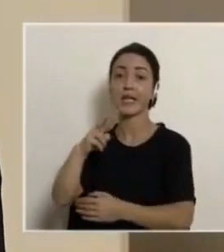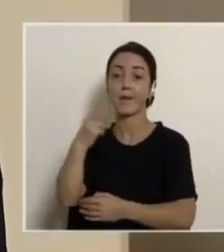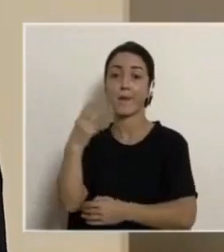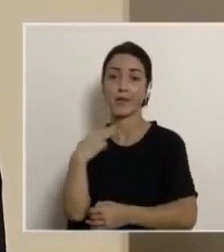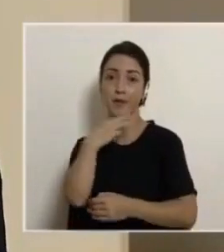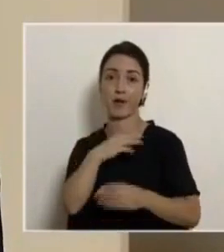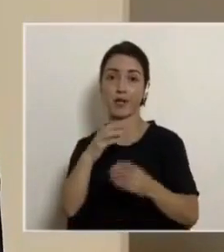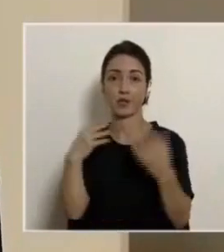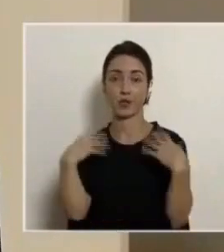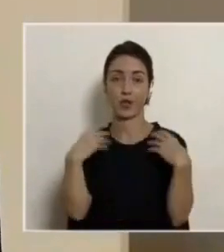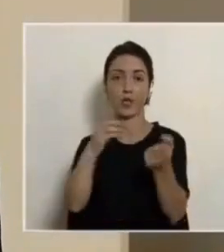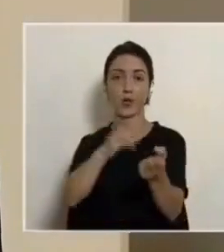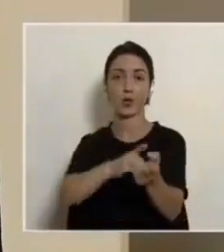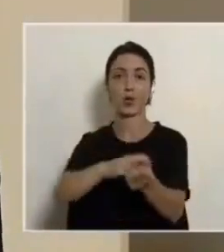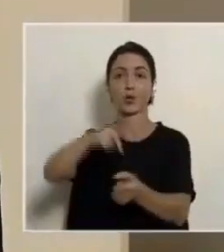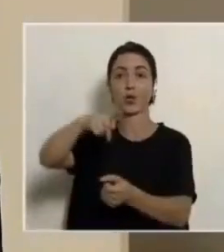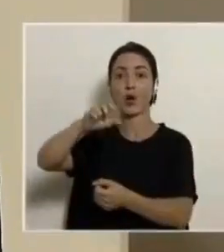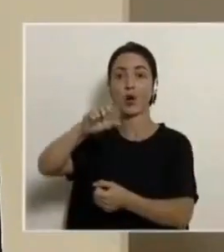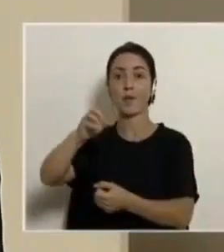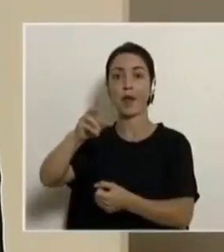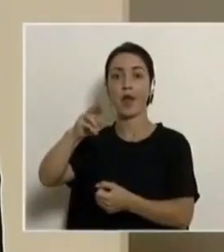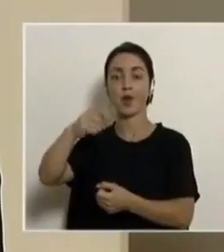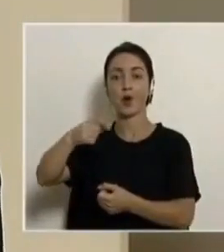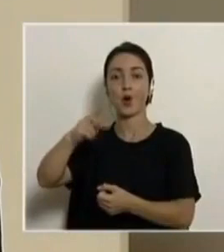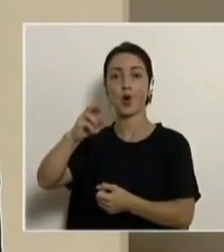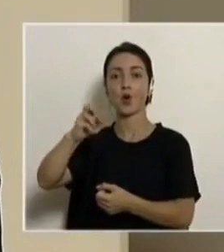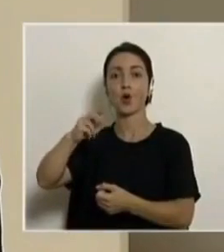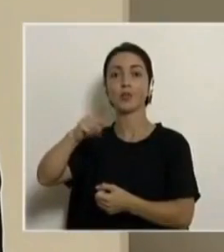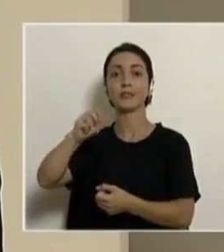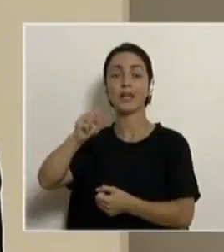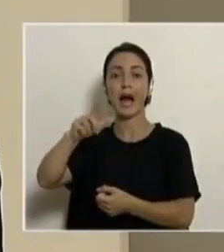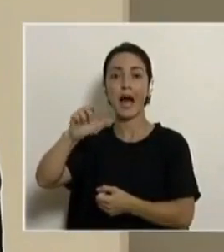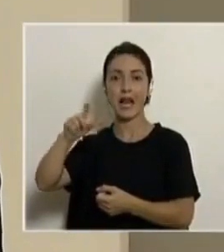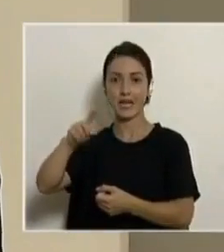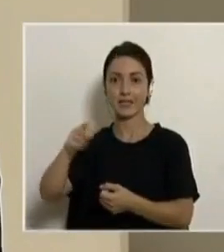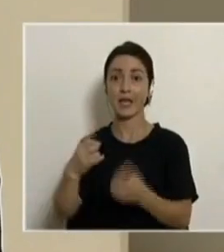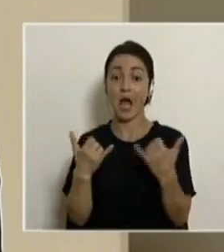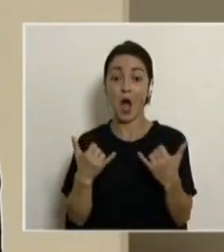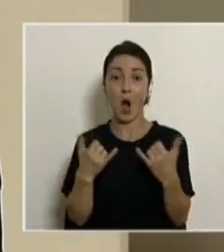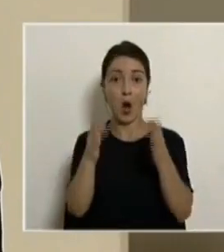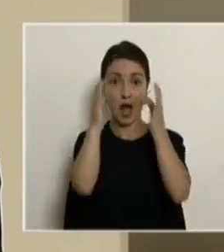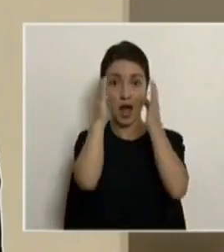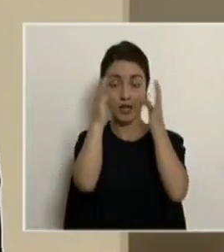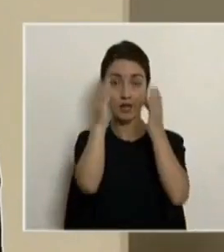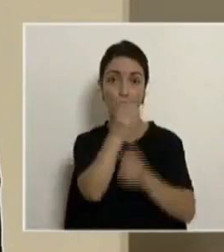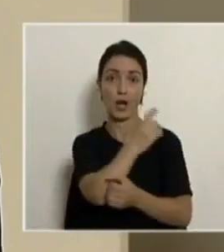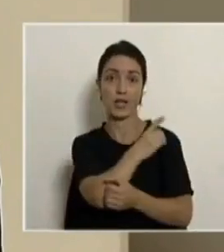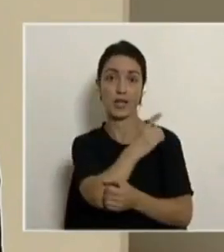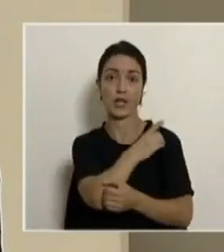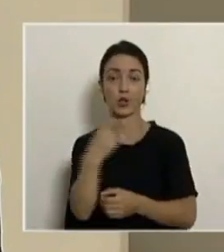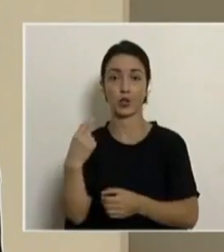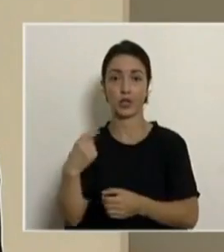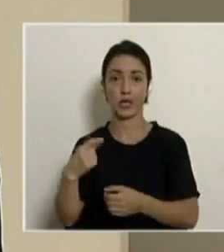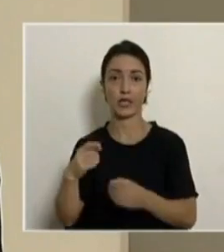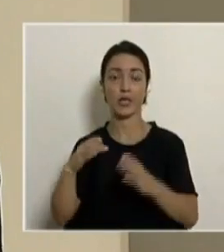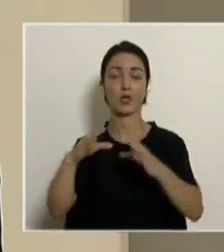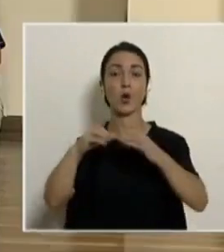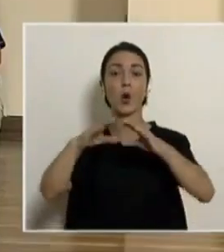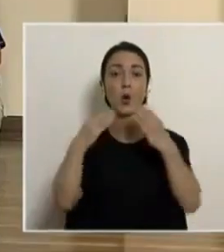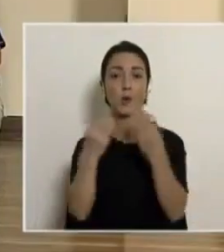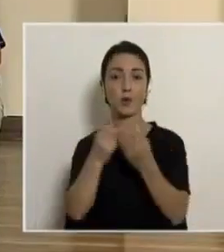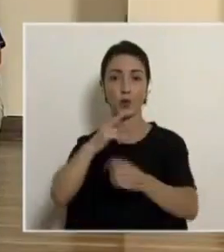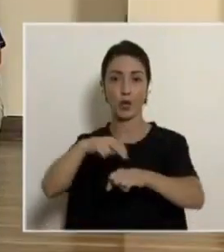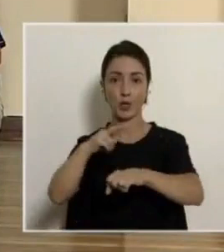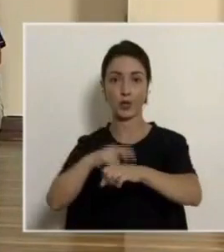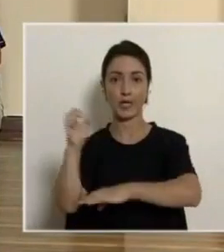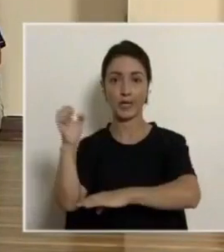viceministro de Salud, el doctor Pedro González, por el reporte ofrecido. A continuación, escuchamos al director de riesgo de la Comisión Nacional de Emergencias,